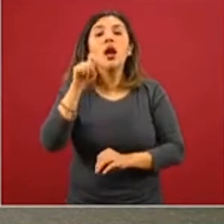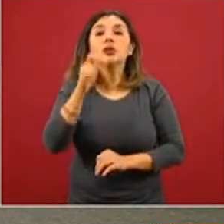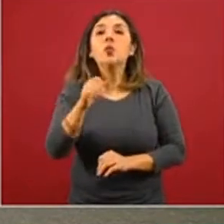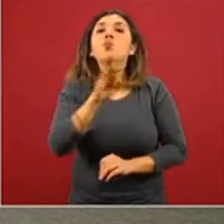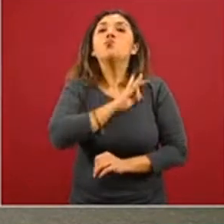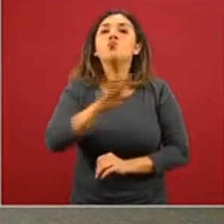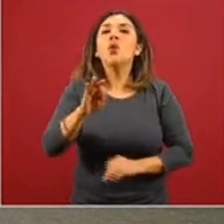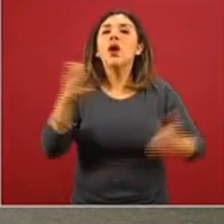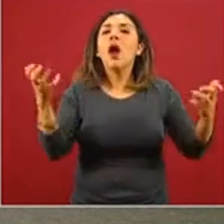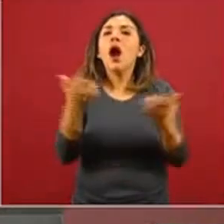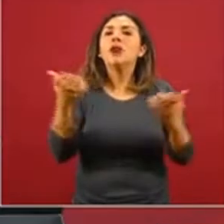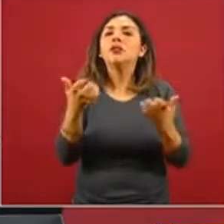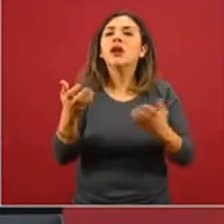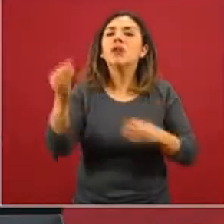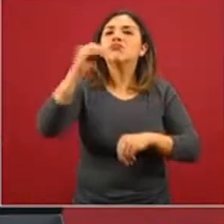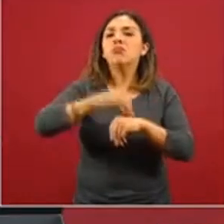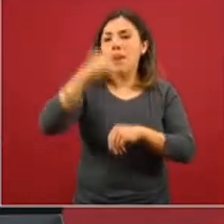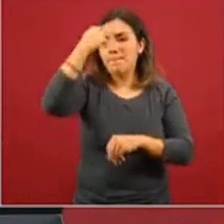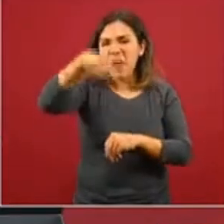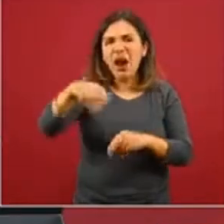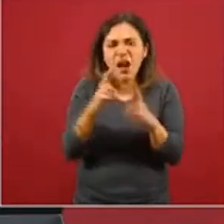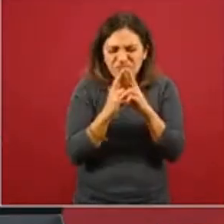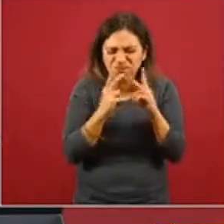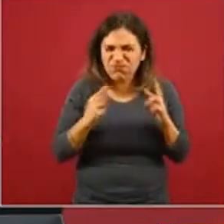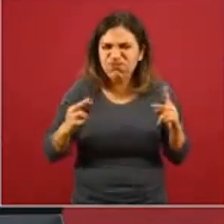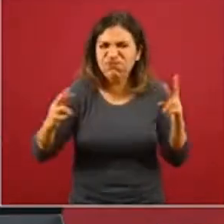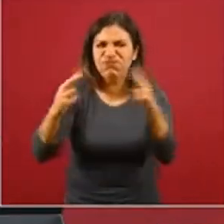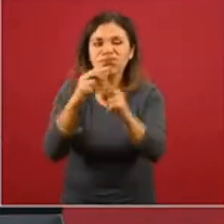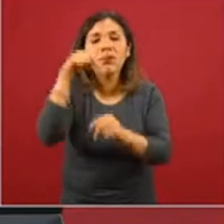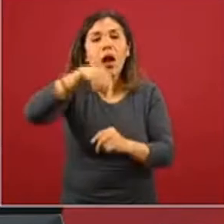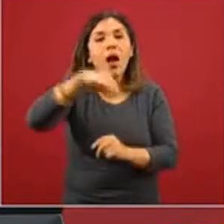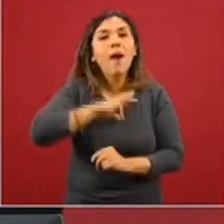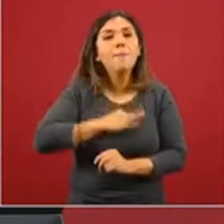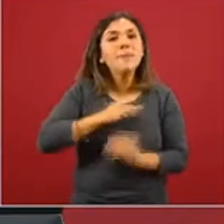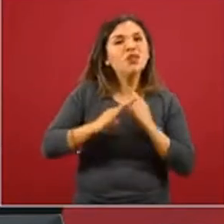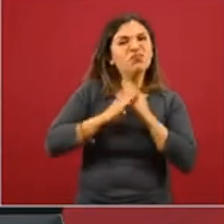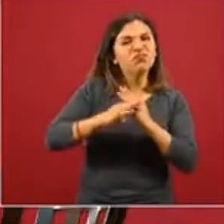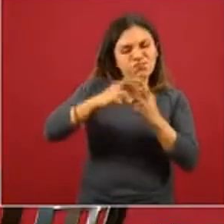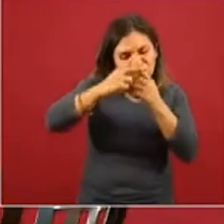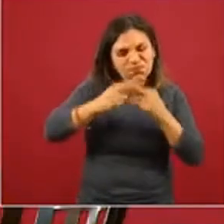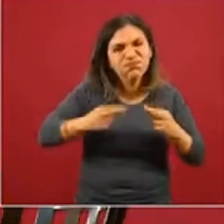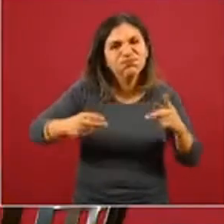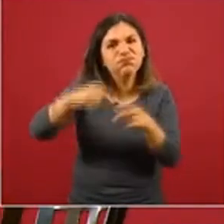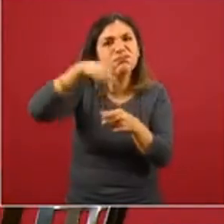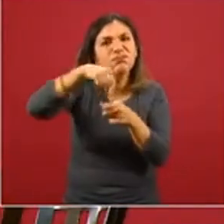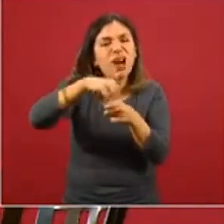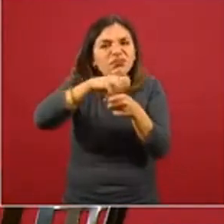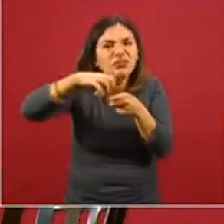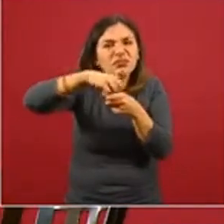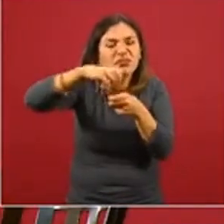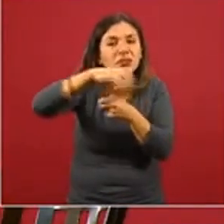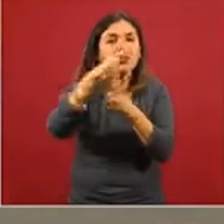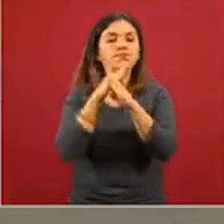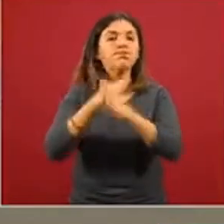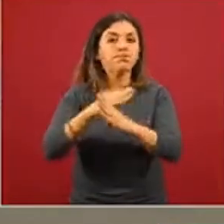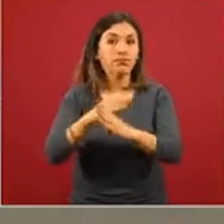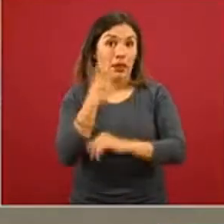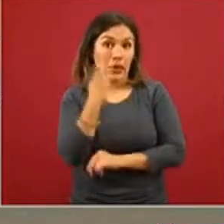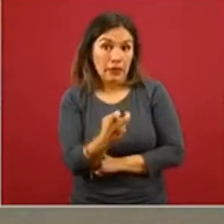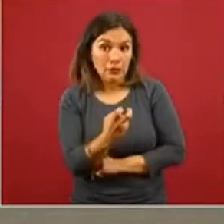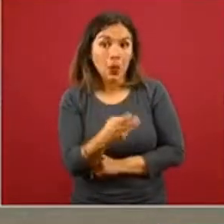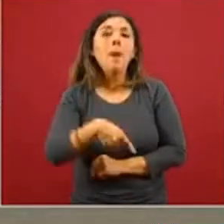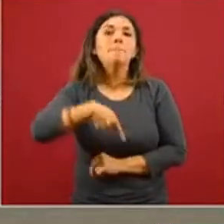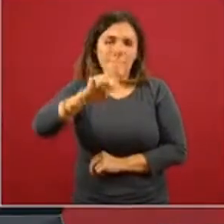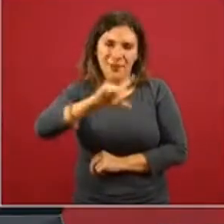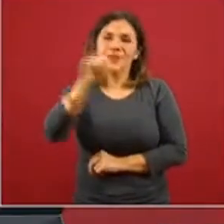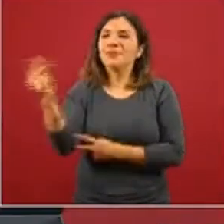directamente pueden tener una actividad de destrucción de las células que están invadidas por el virus. Pero